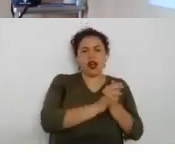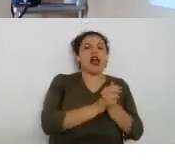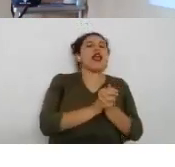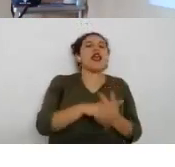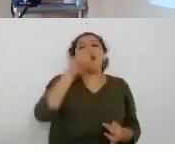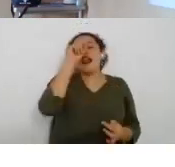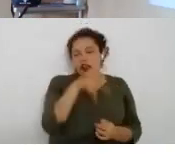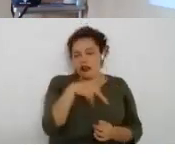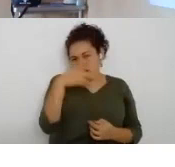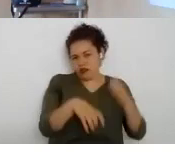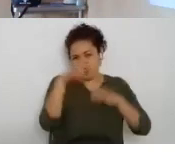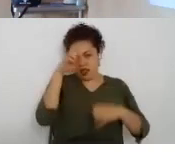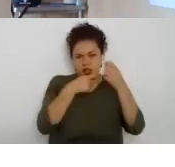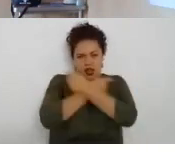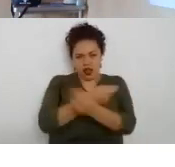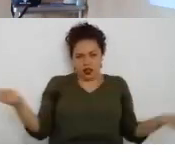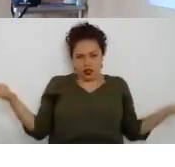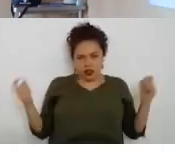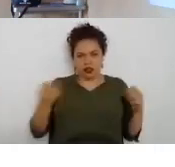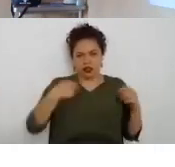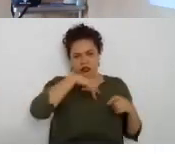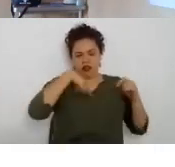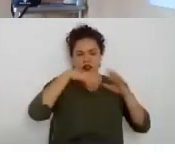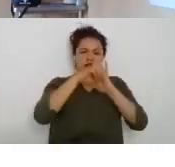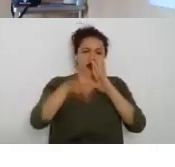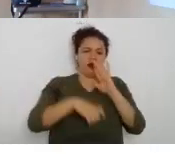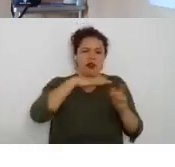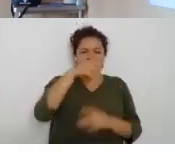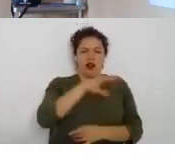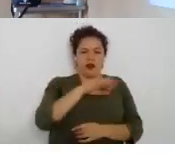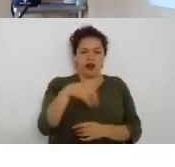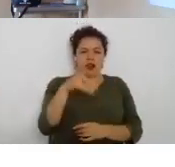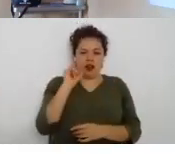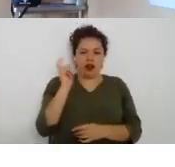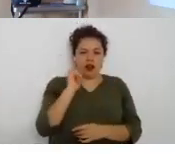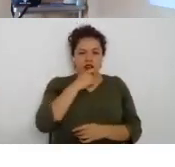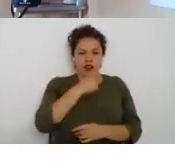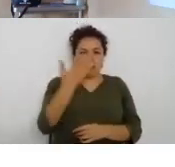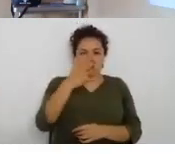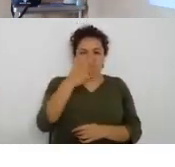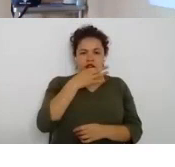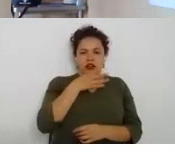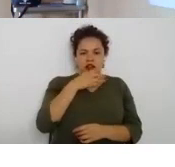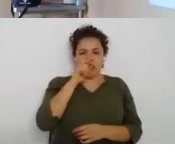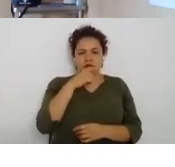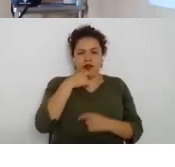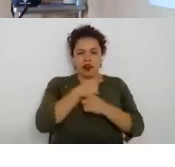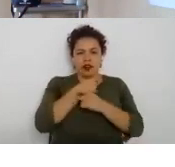la edad del niño. Aquí les puse un ejemplo muy general, que sea un niño de 5 años y un infante. ¿Por